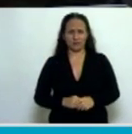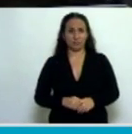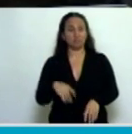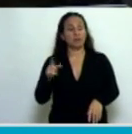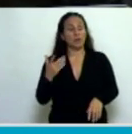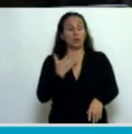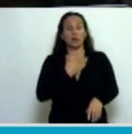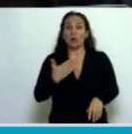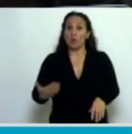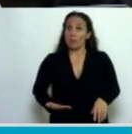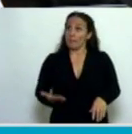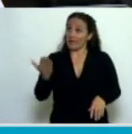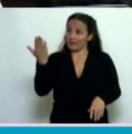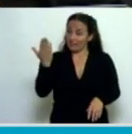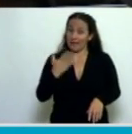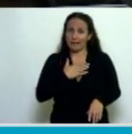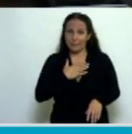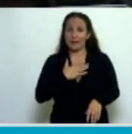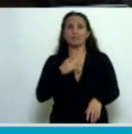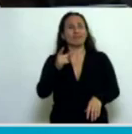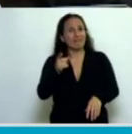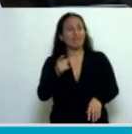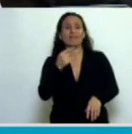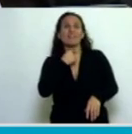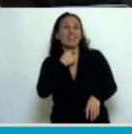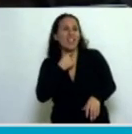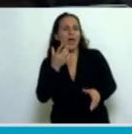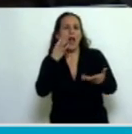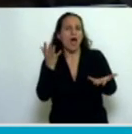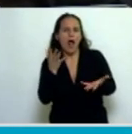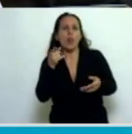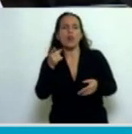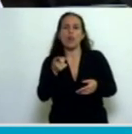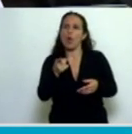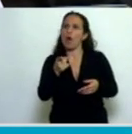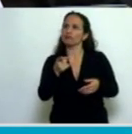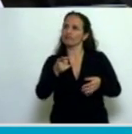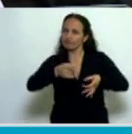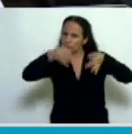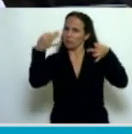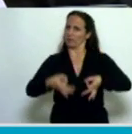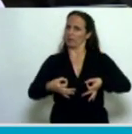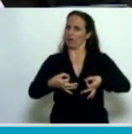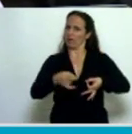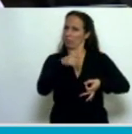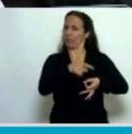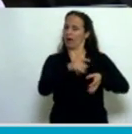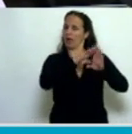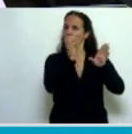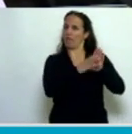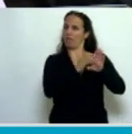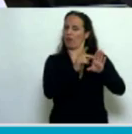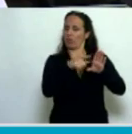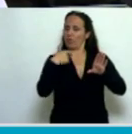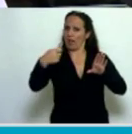Señora Presidenta, si efectivamente quieren darle un sentido loable a este Fondo de Garantía de